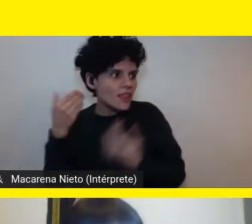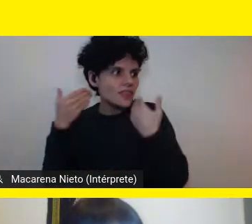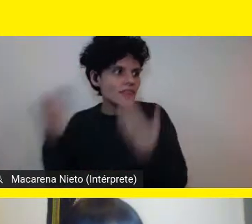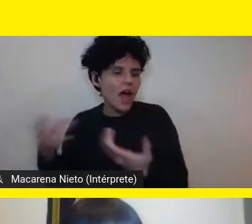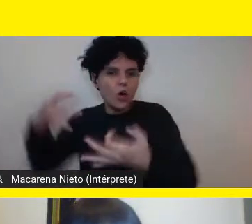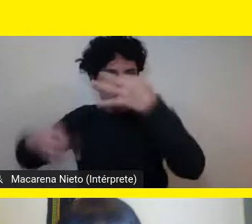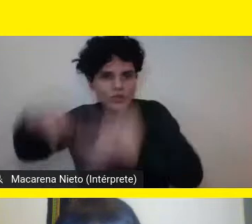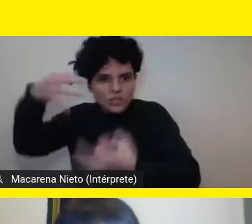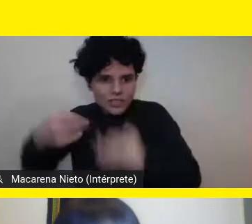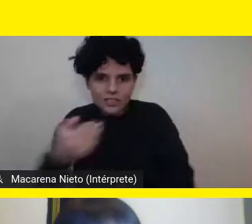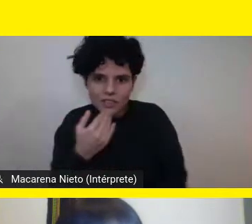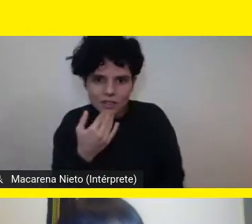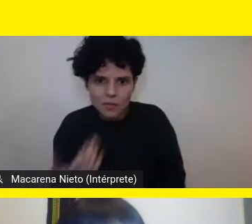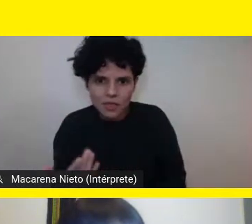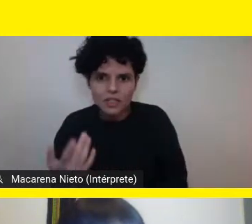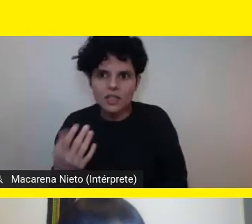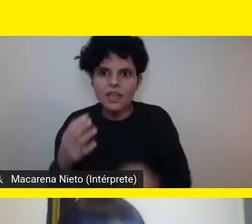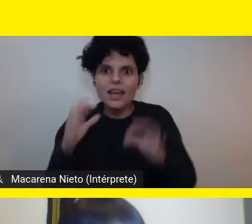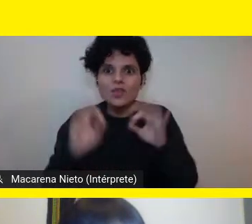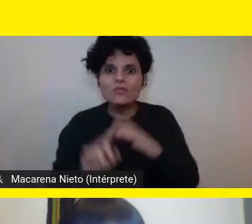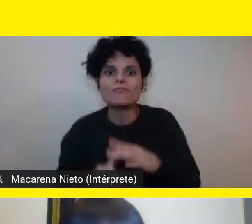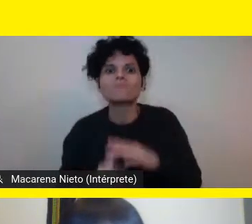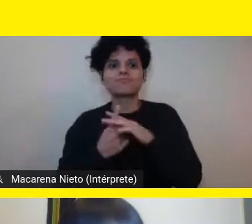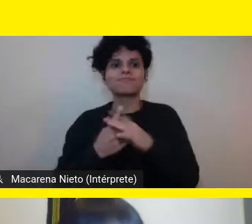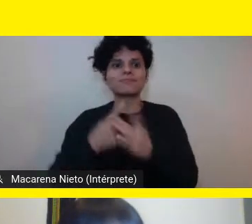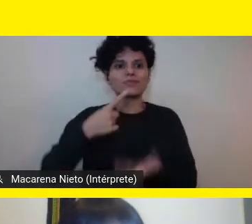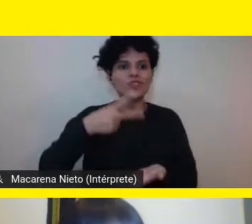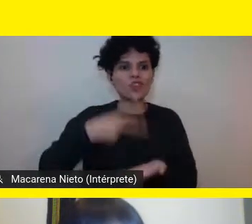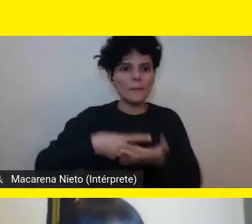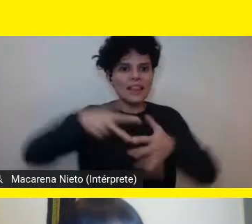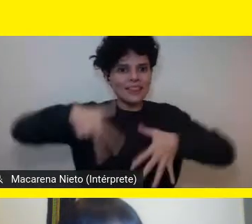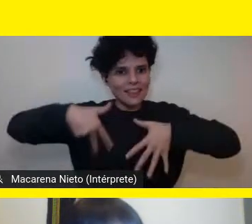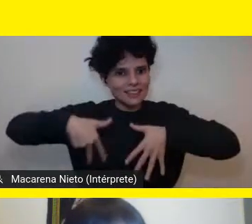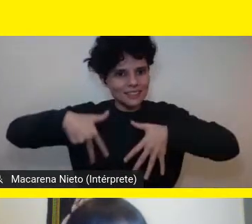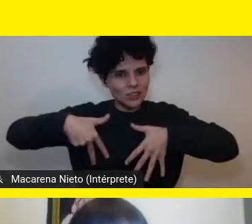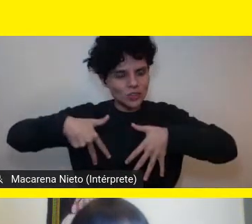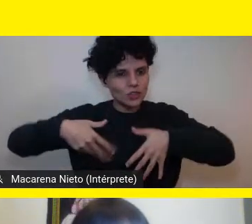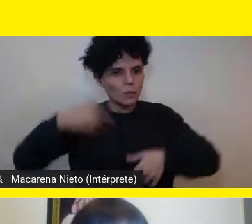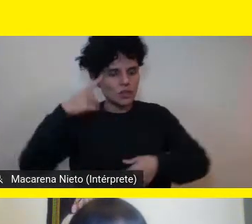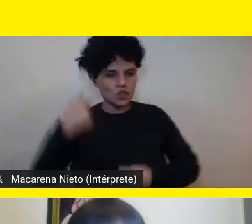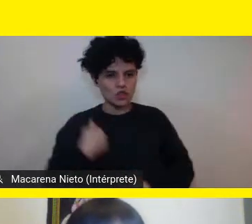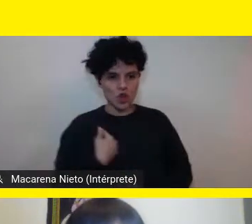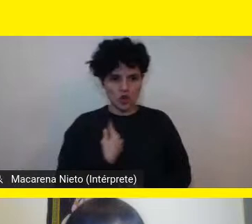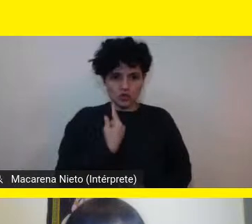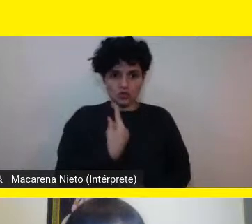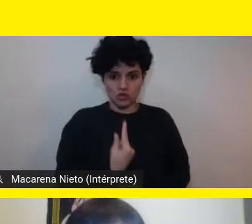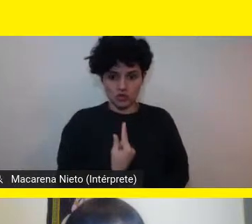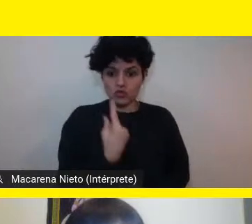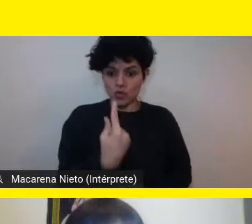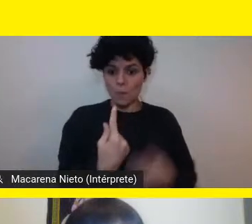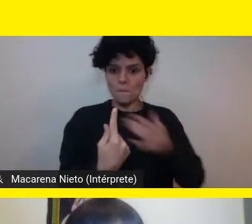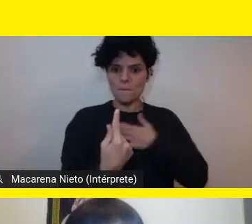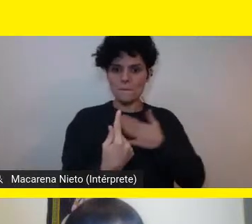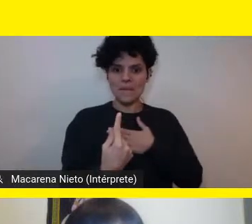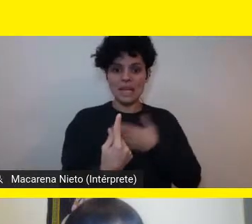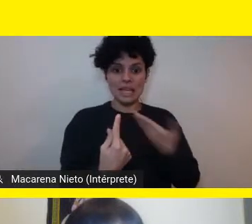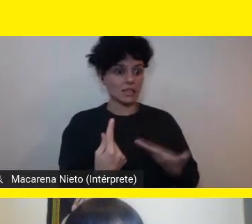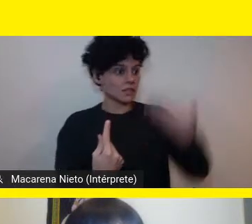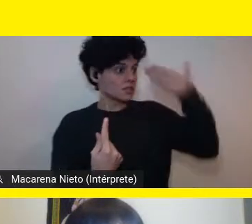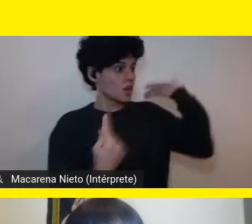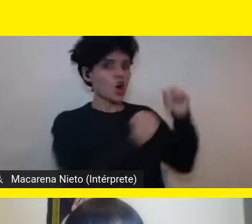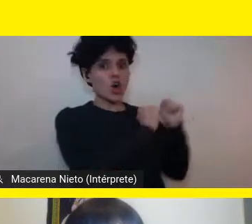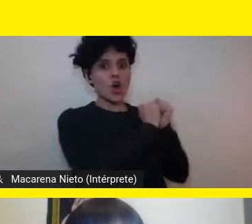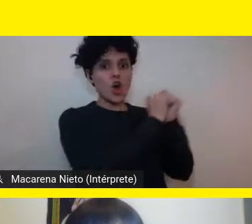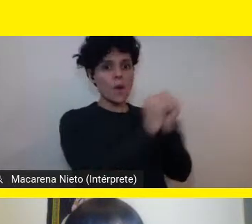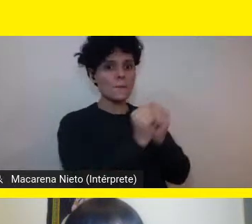2018 y quizás desde mucho antes, pero esta idea de lo hago por mí, por todas mis compañeras, es muy cierto. Yo creo que es muy propio